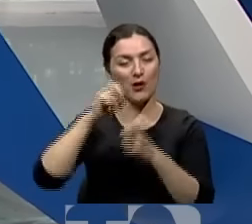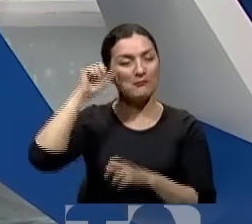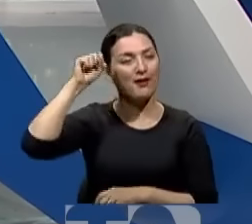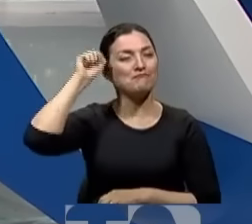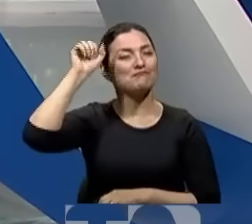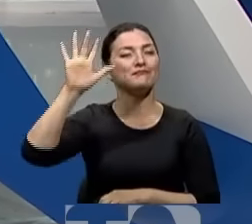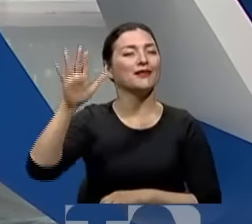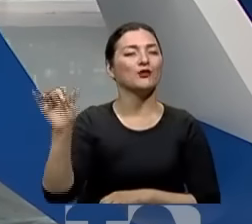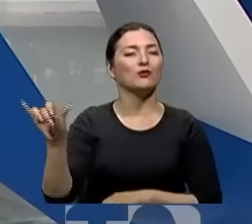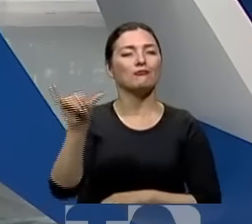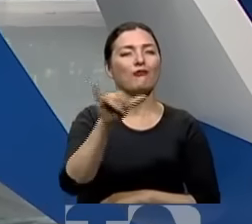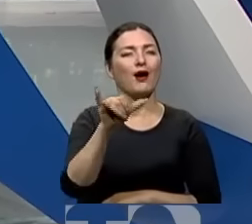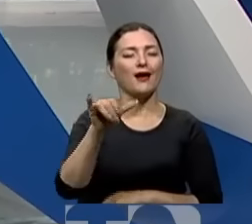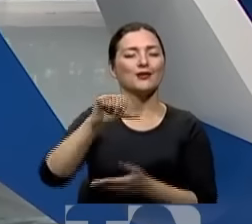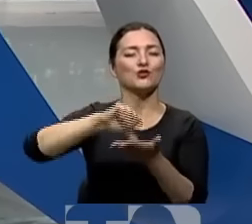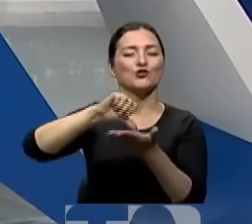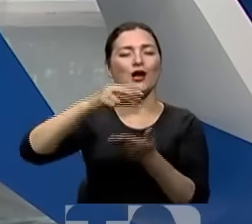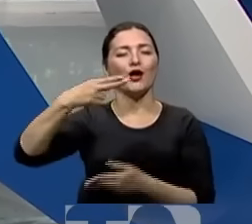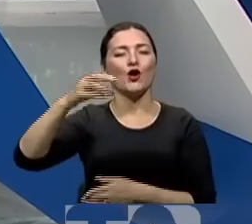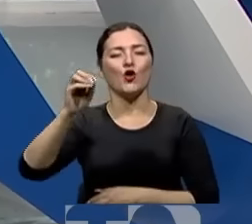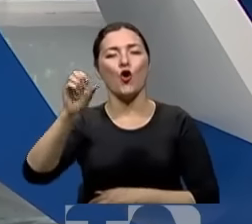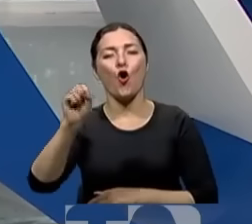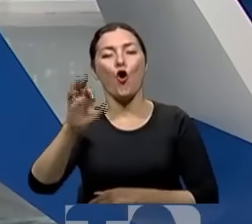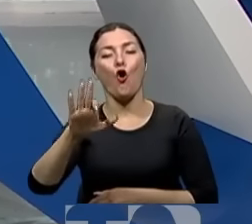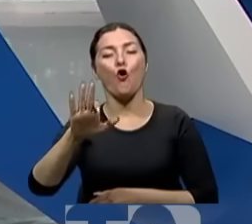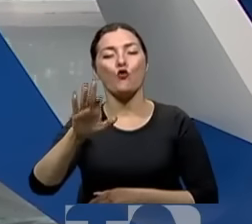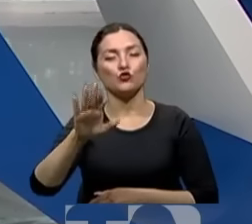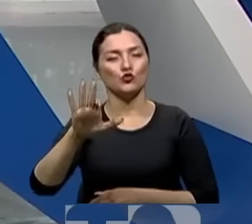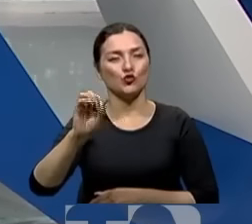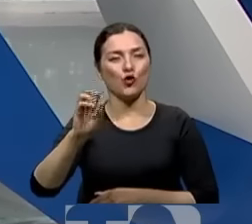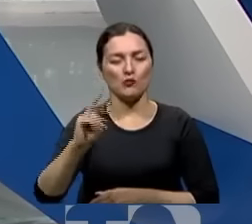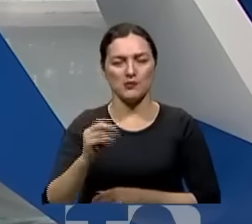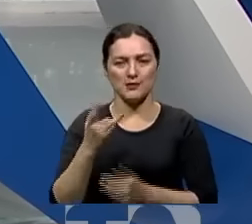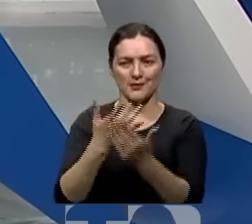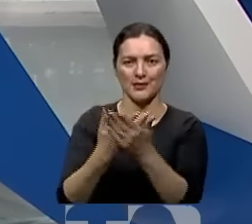Arribamos. We have a problem. Tenemos un problema. Llega la Tri.